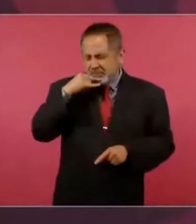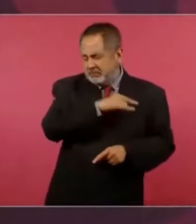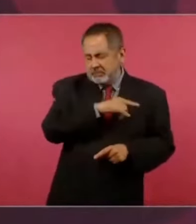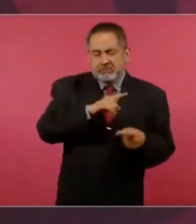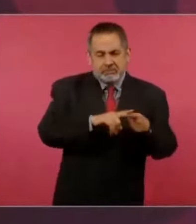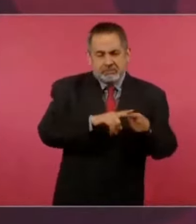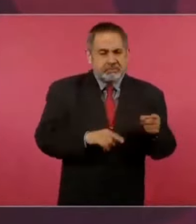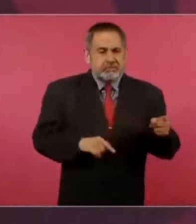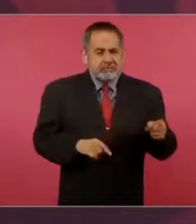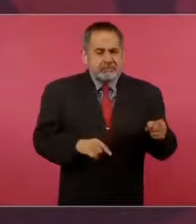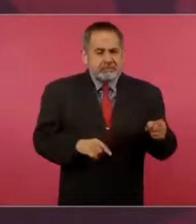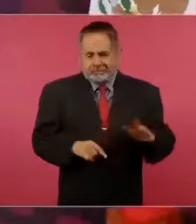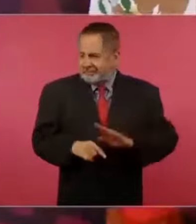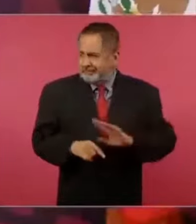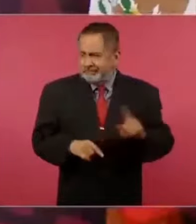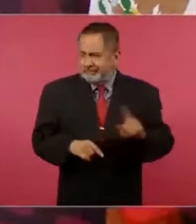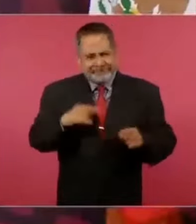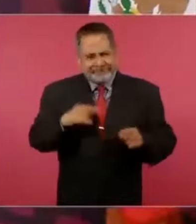O sea,